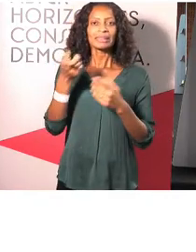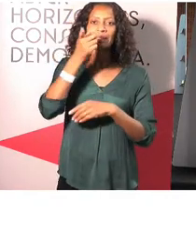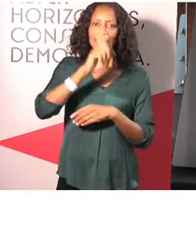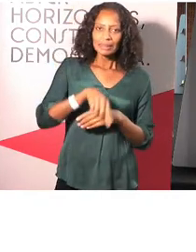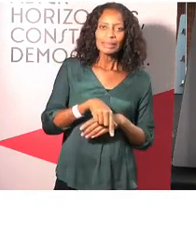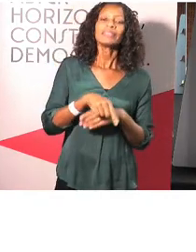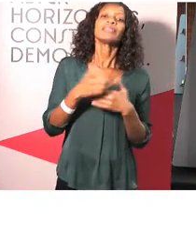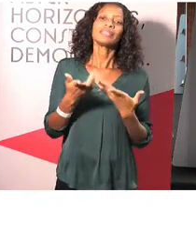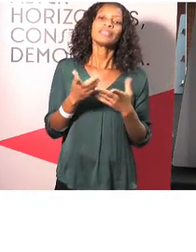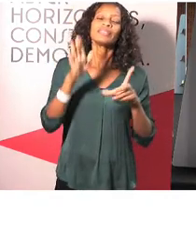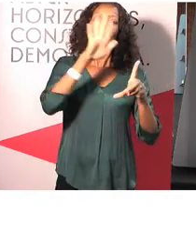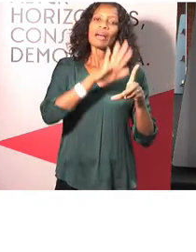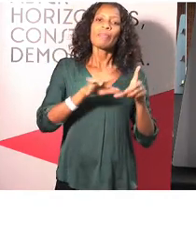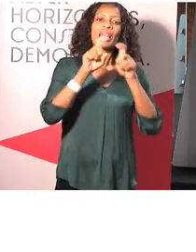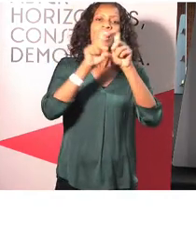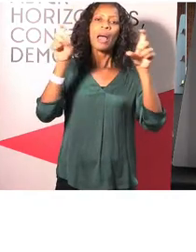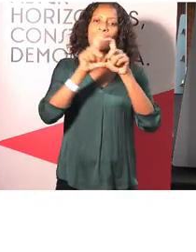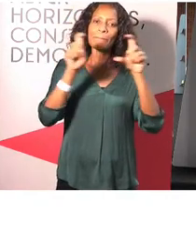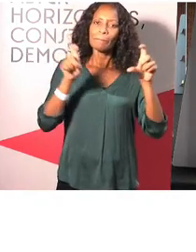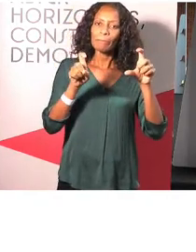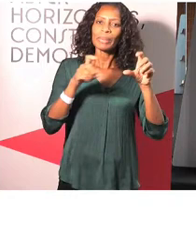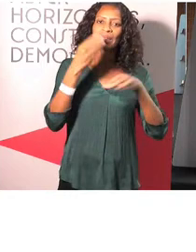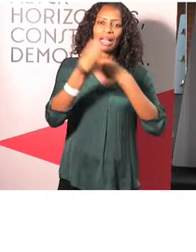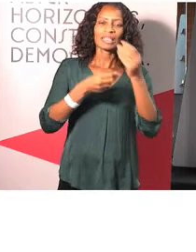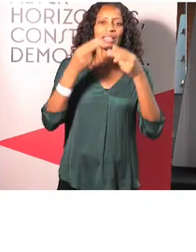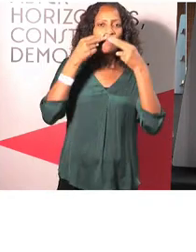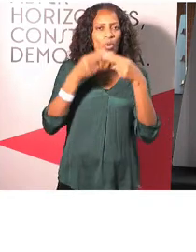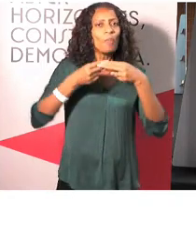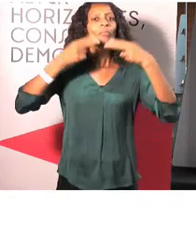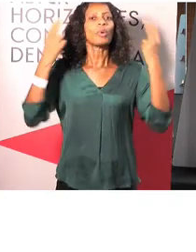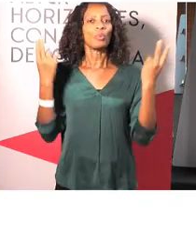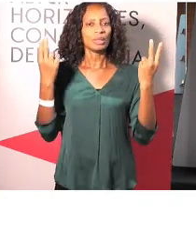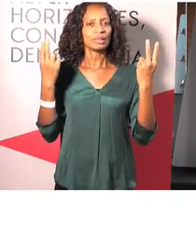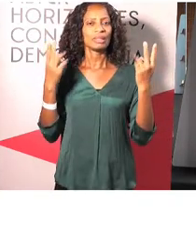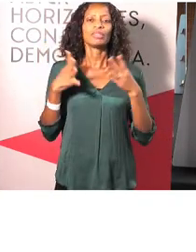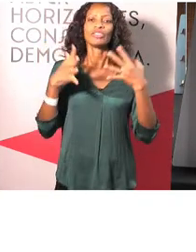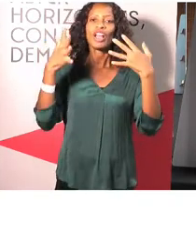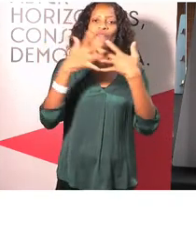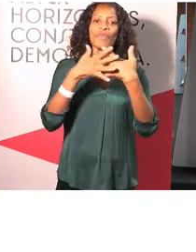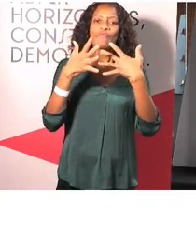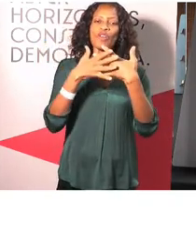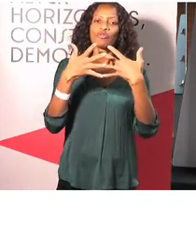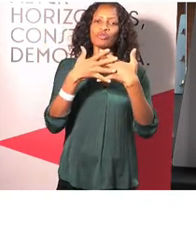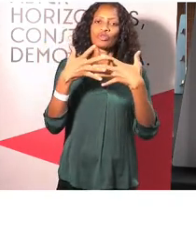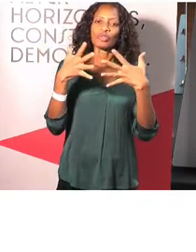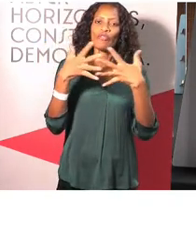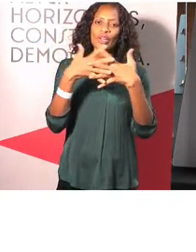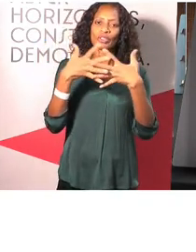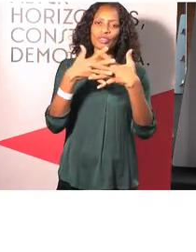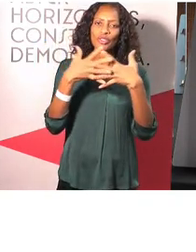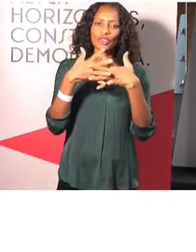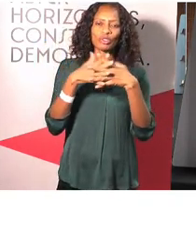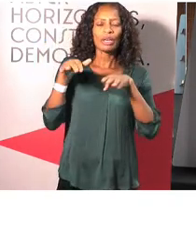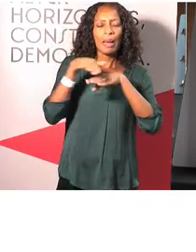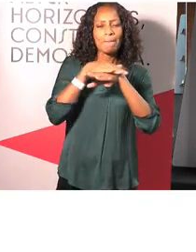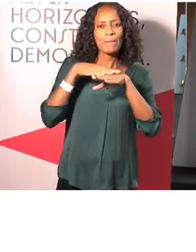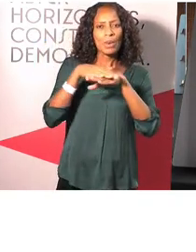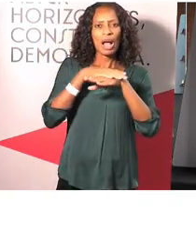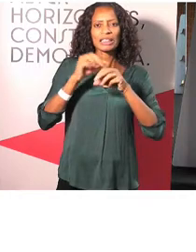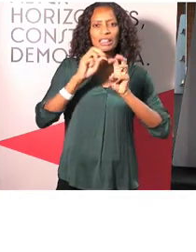en el sentido de hacer público, digamos, infraestructuras básicas de Internet y